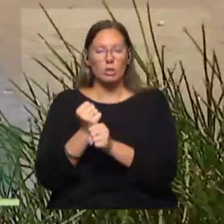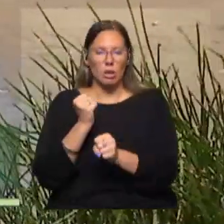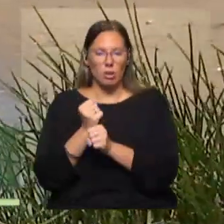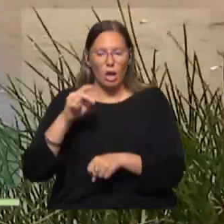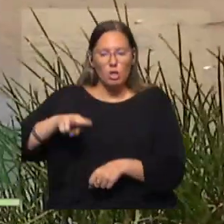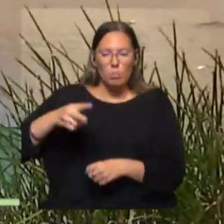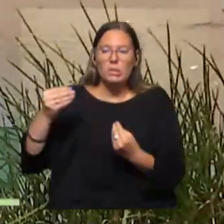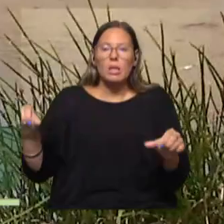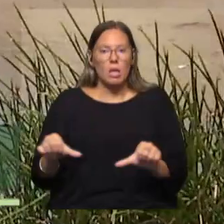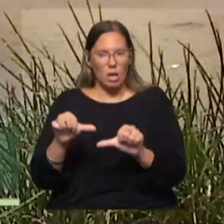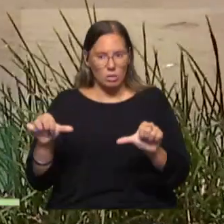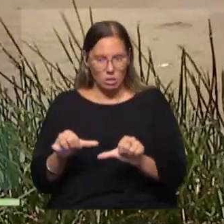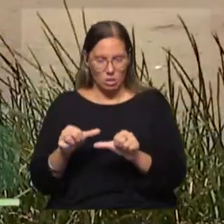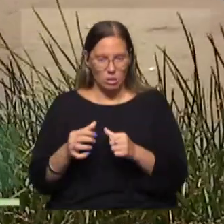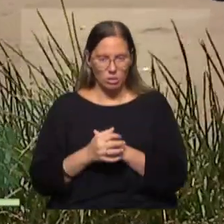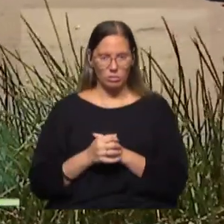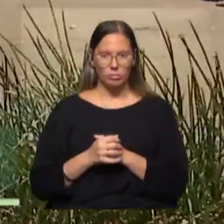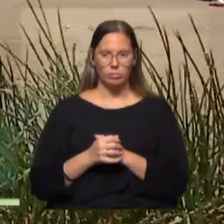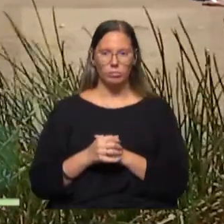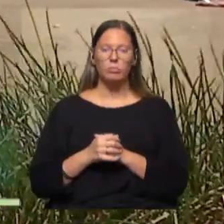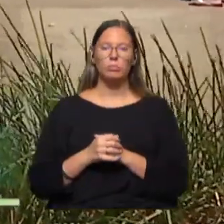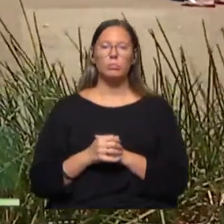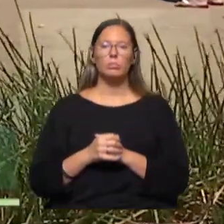2 meses, es complejo. Bueno,